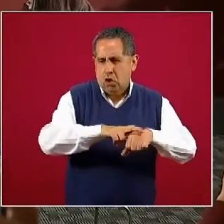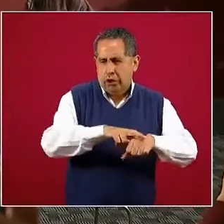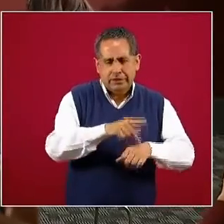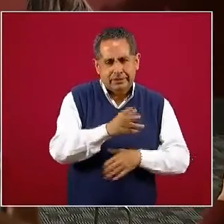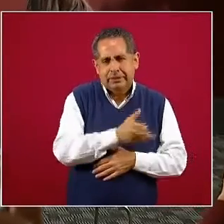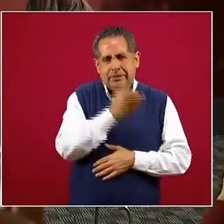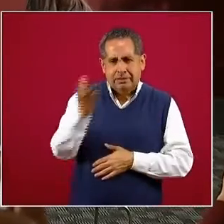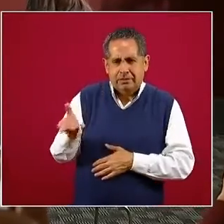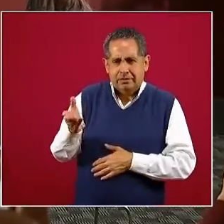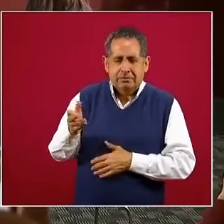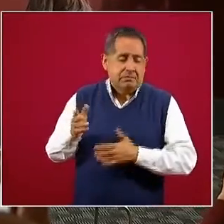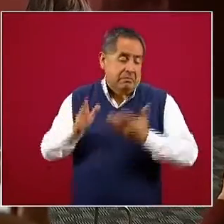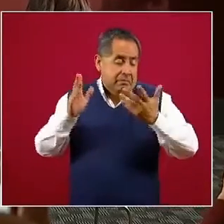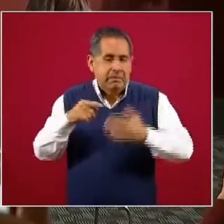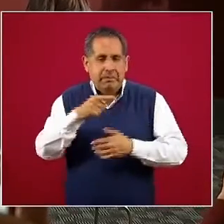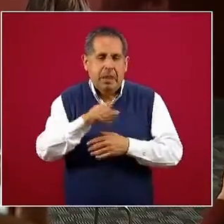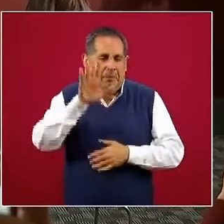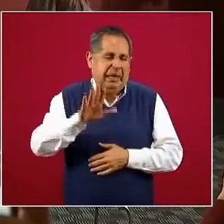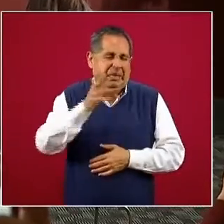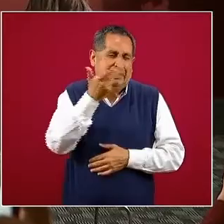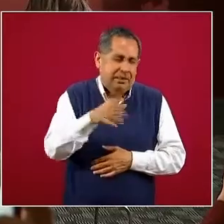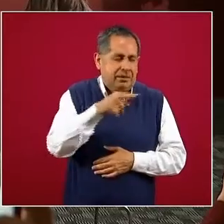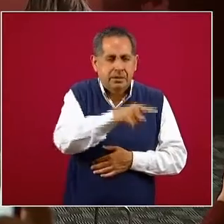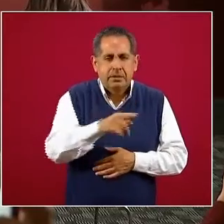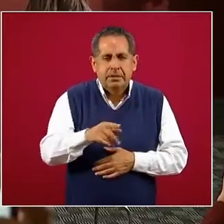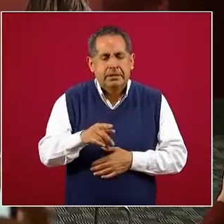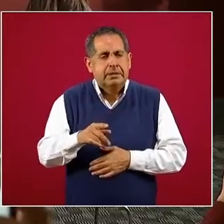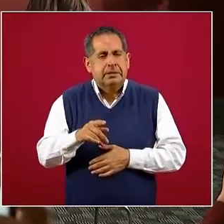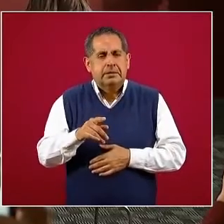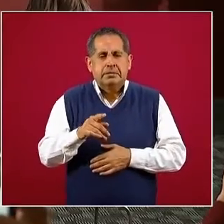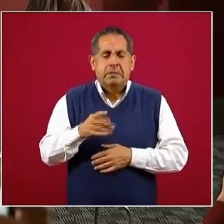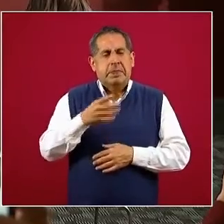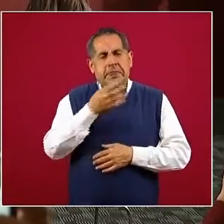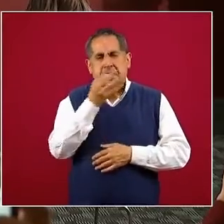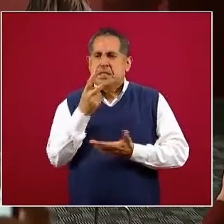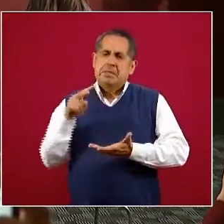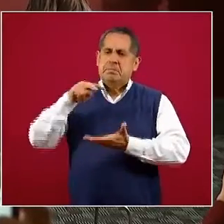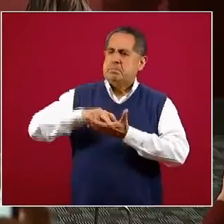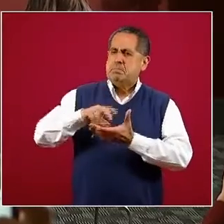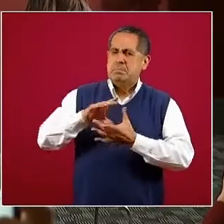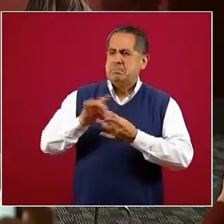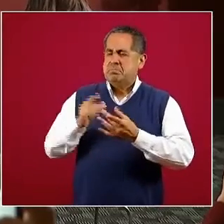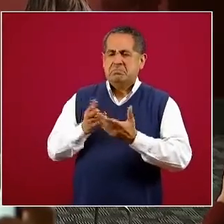la bienvenida y la despedida de esta